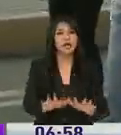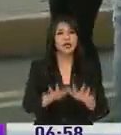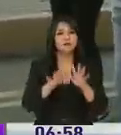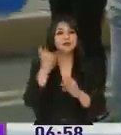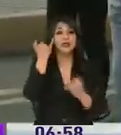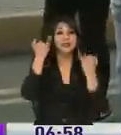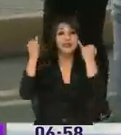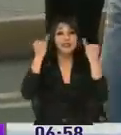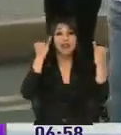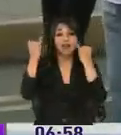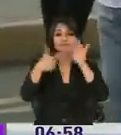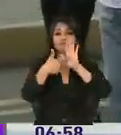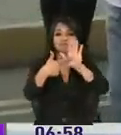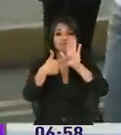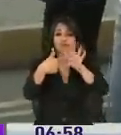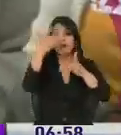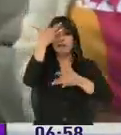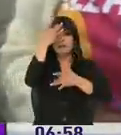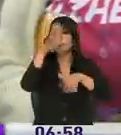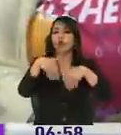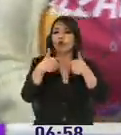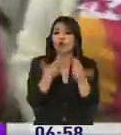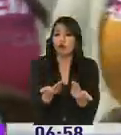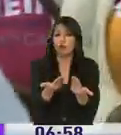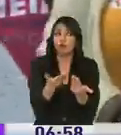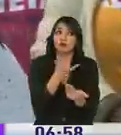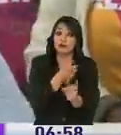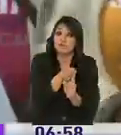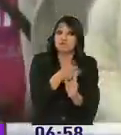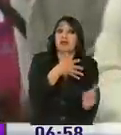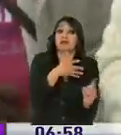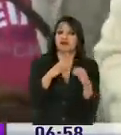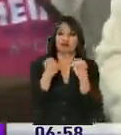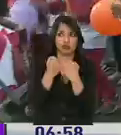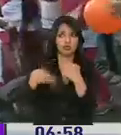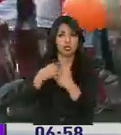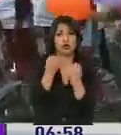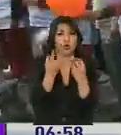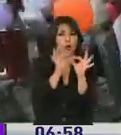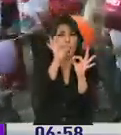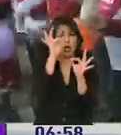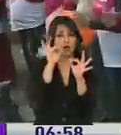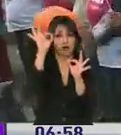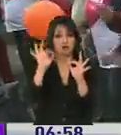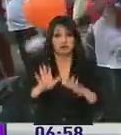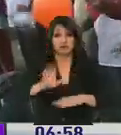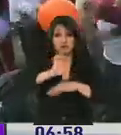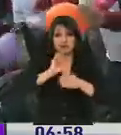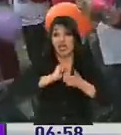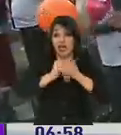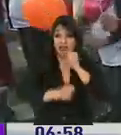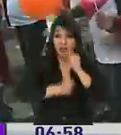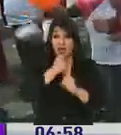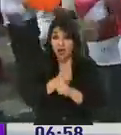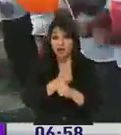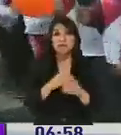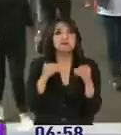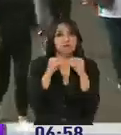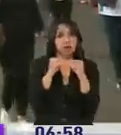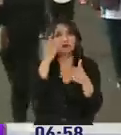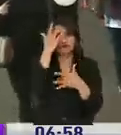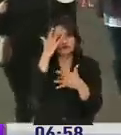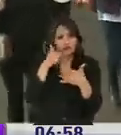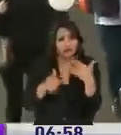iniciativas buscan visibilizar la enfermedad, sus efectos en la sociedad y las cifras. En nuestro país cada año se registran más casos.